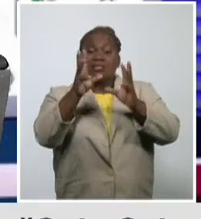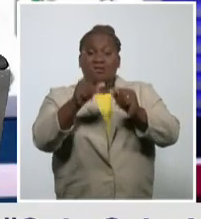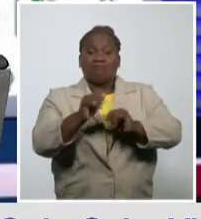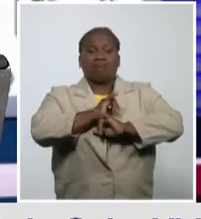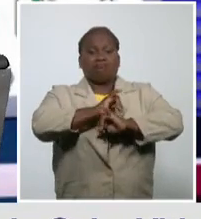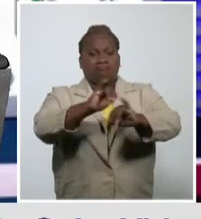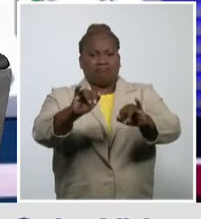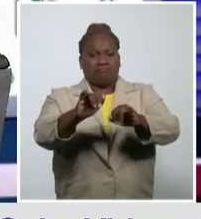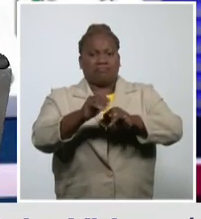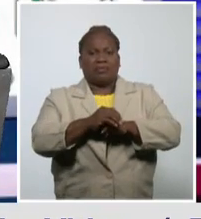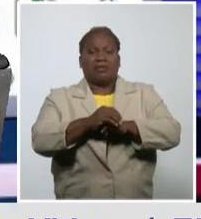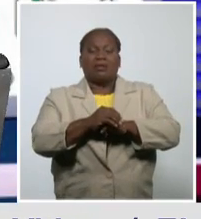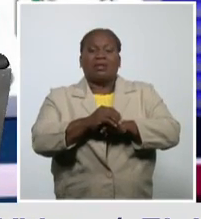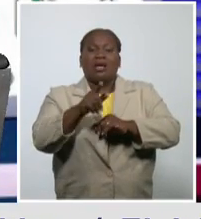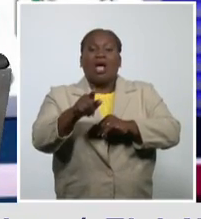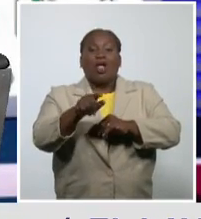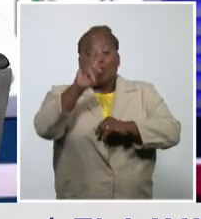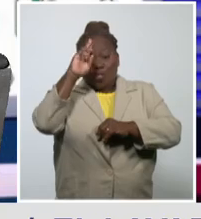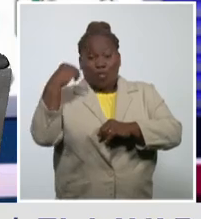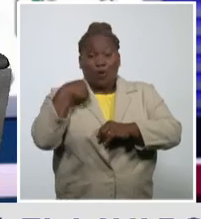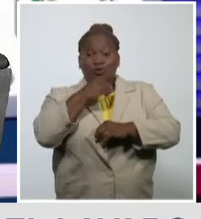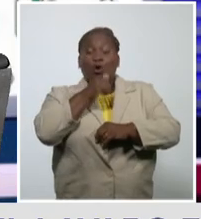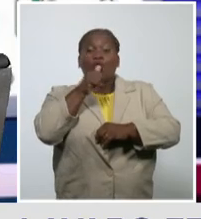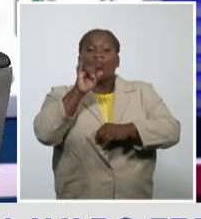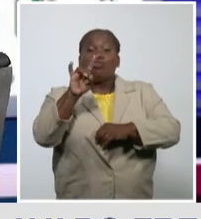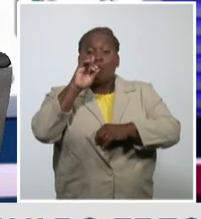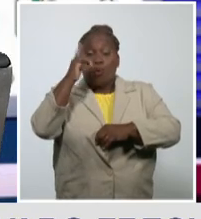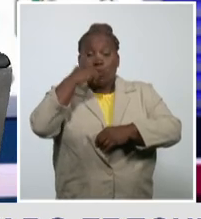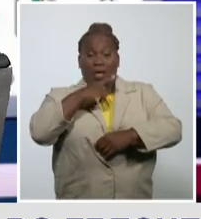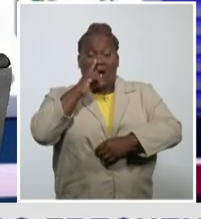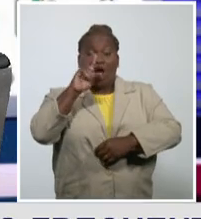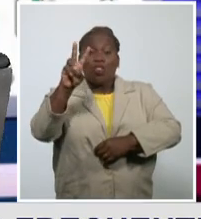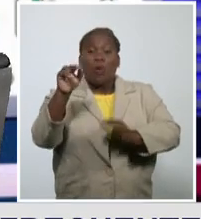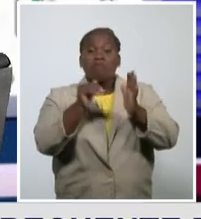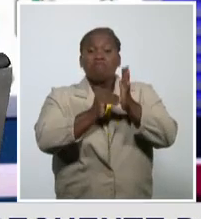del parte habitual con el doctor Francisco Durán,